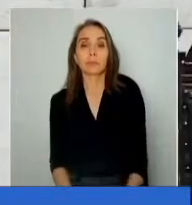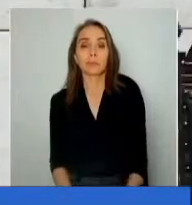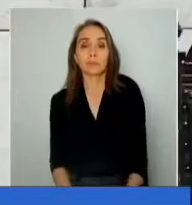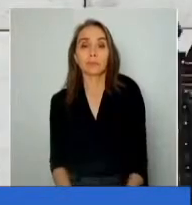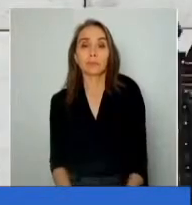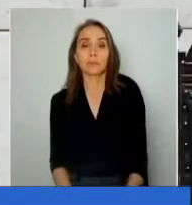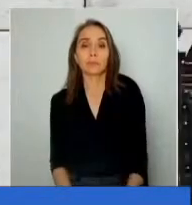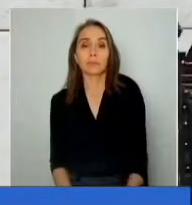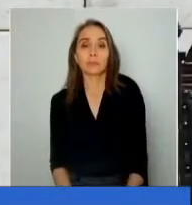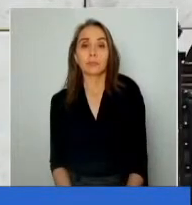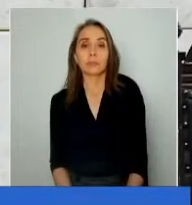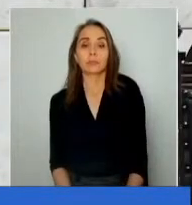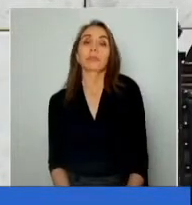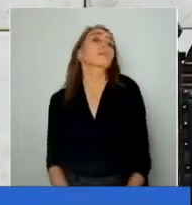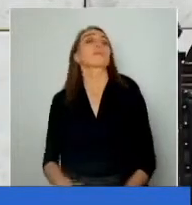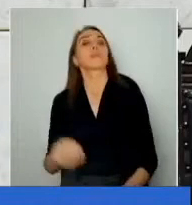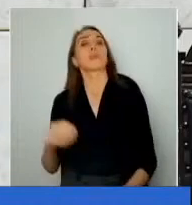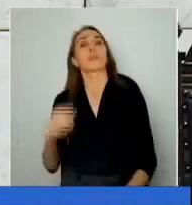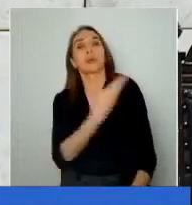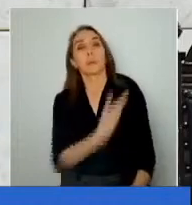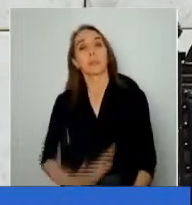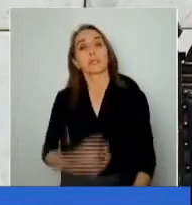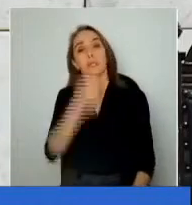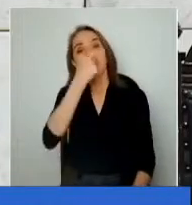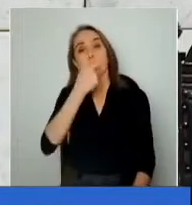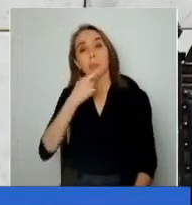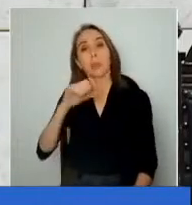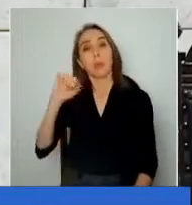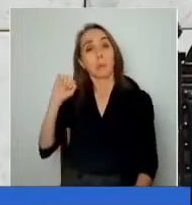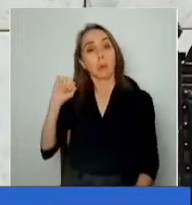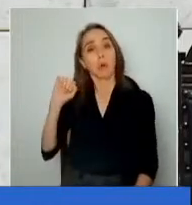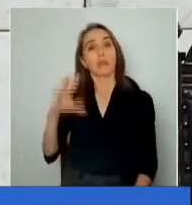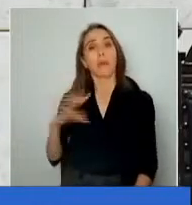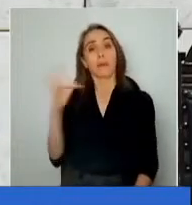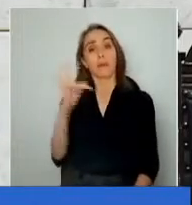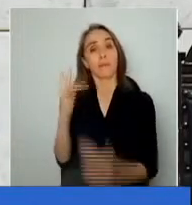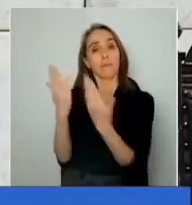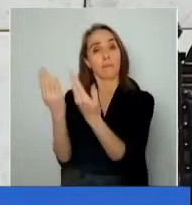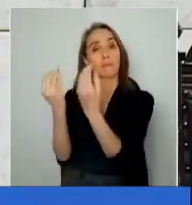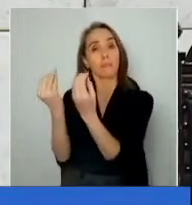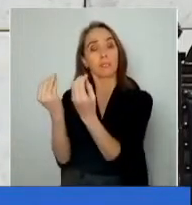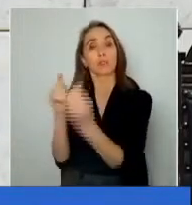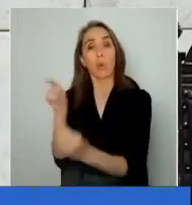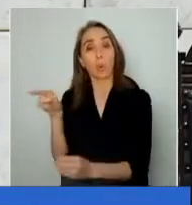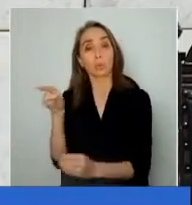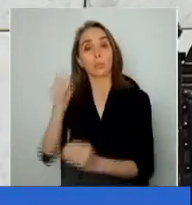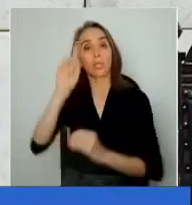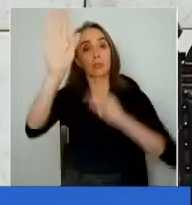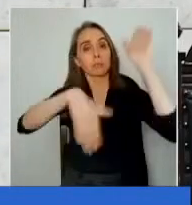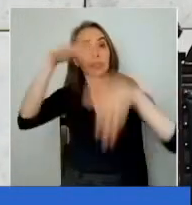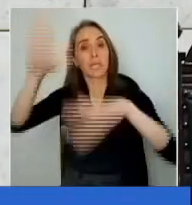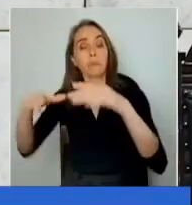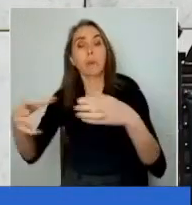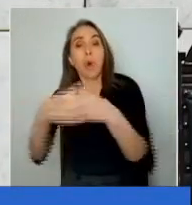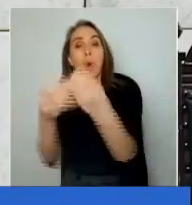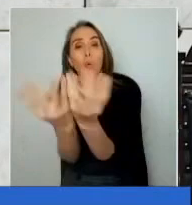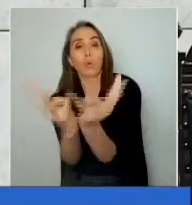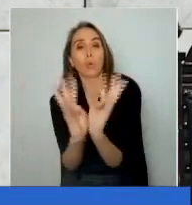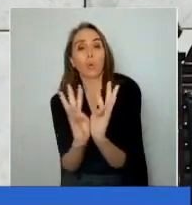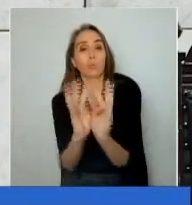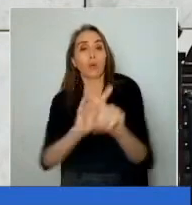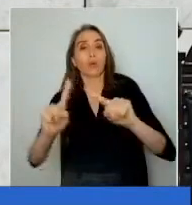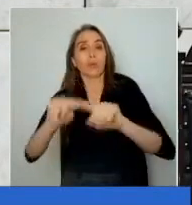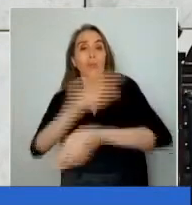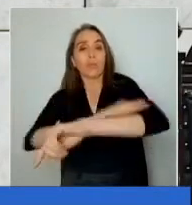celebro presidente borich la convocatoria que usted ha hecho a un equipo transversal de expertos